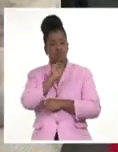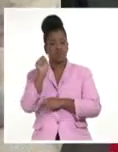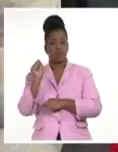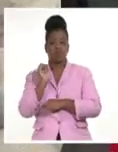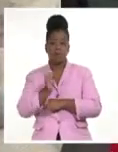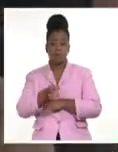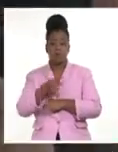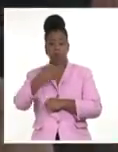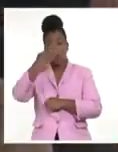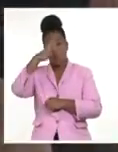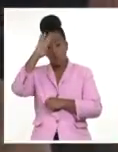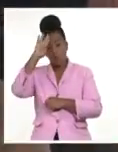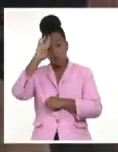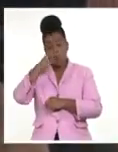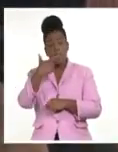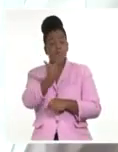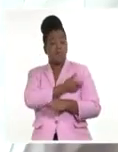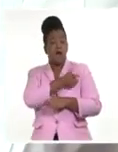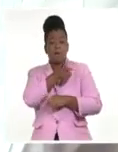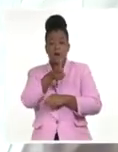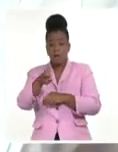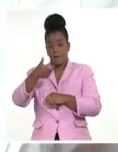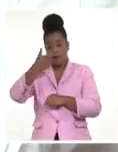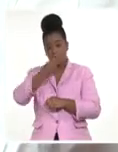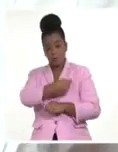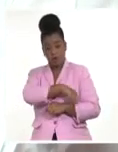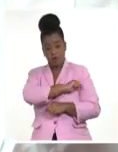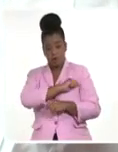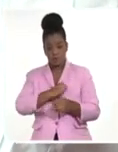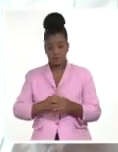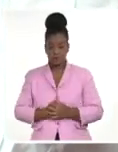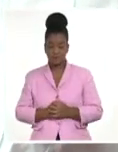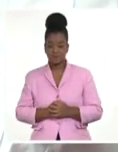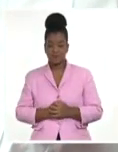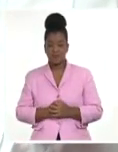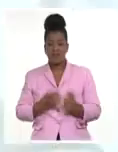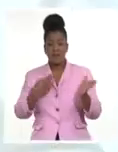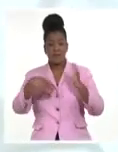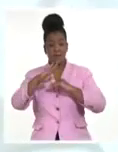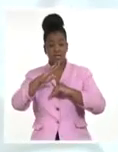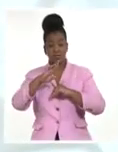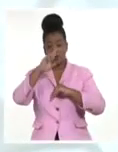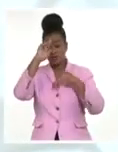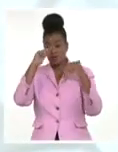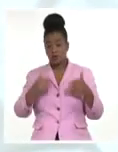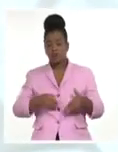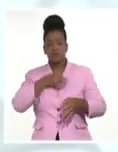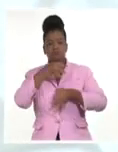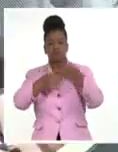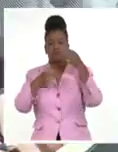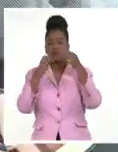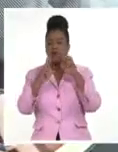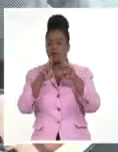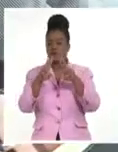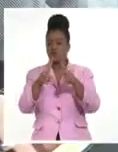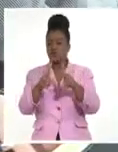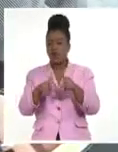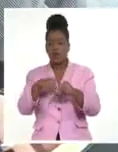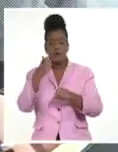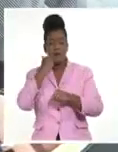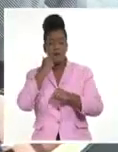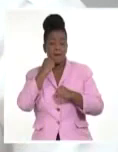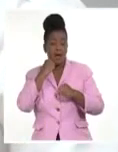estrategia cubana de vacunación anti-COVID-19. El titular del sector destacó como uno de los resultados más encomiables